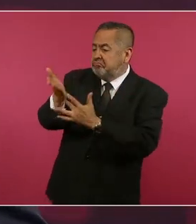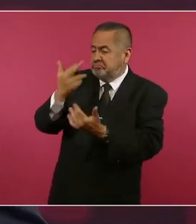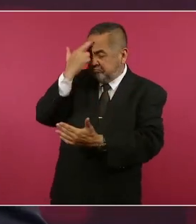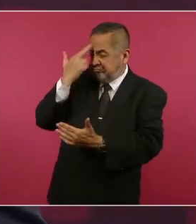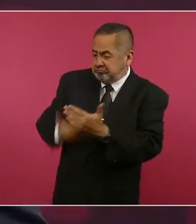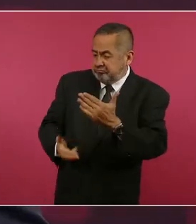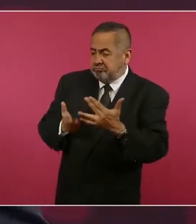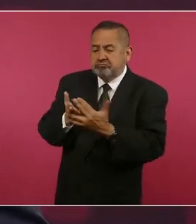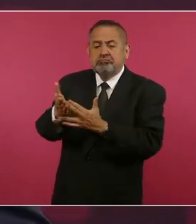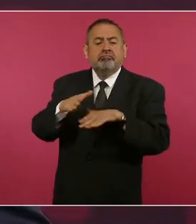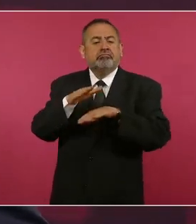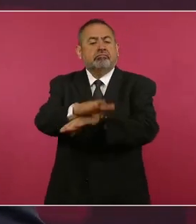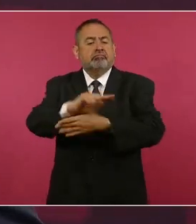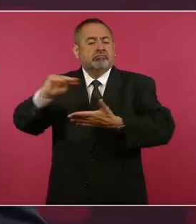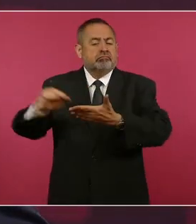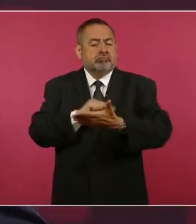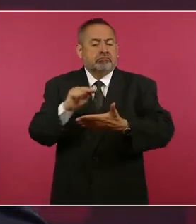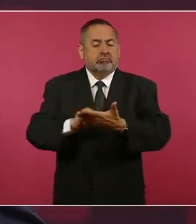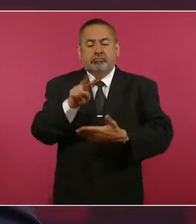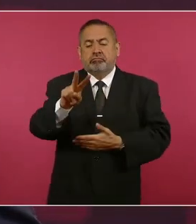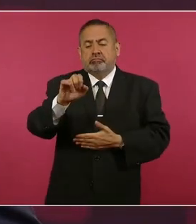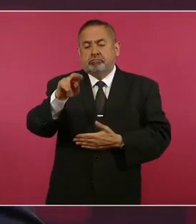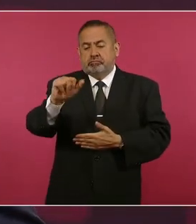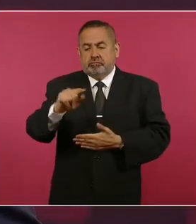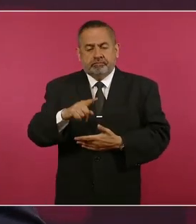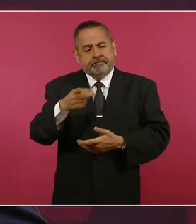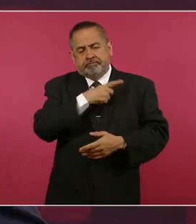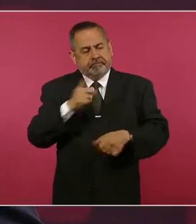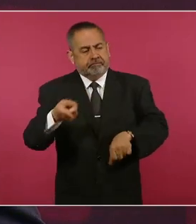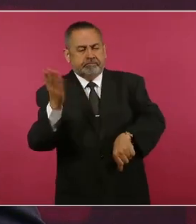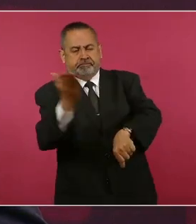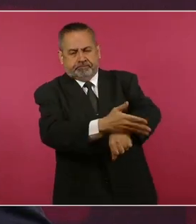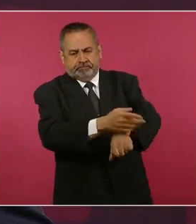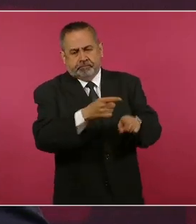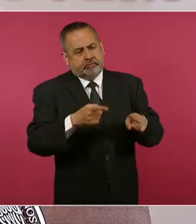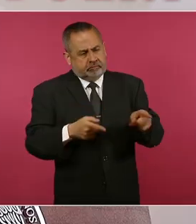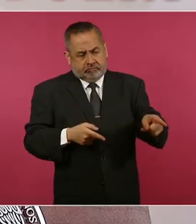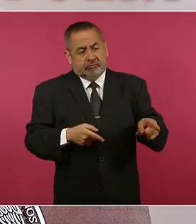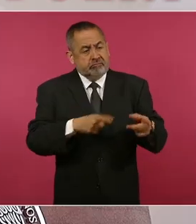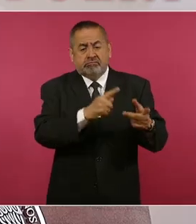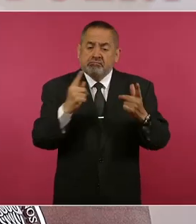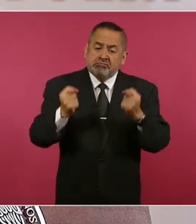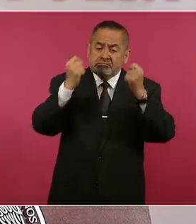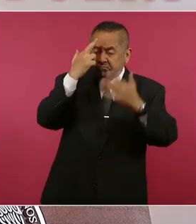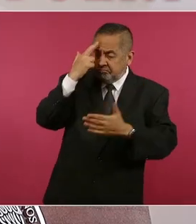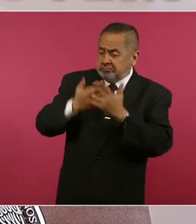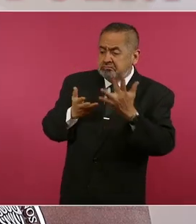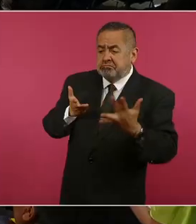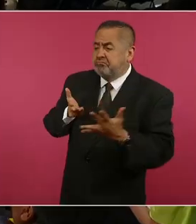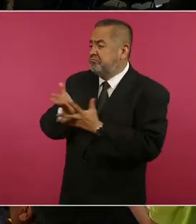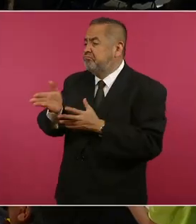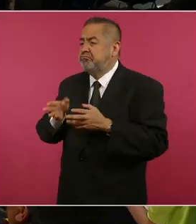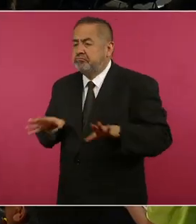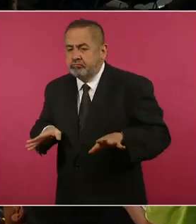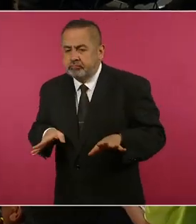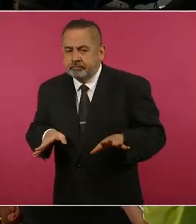sobre Relaciones Diplomáticas se debe condenar, porque es una flagrante violación al derecho internacional.